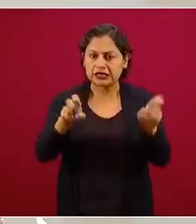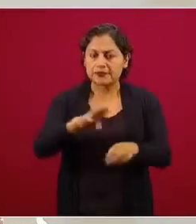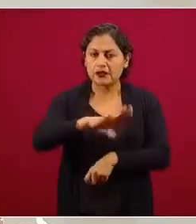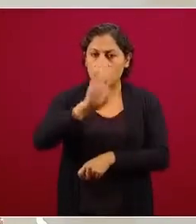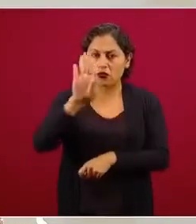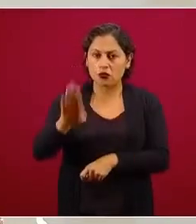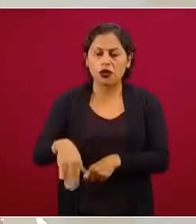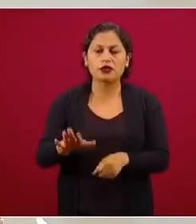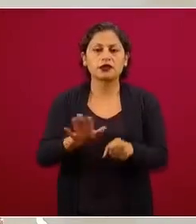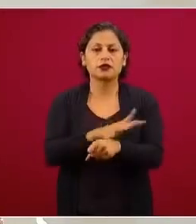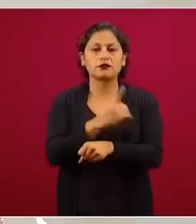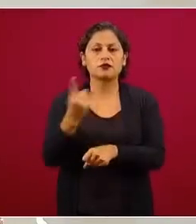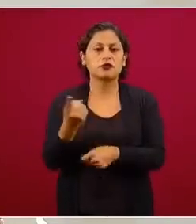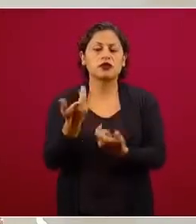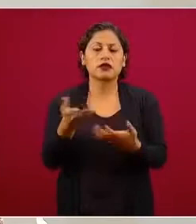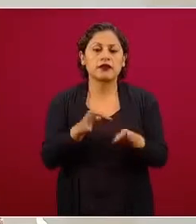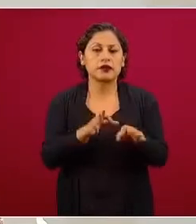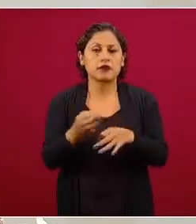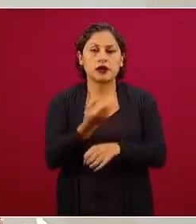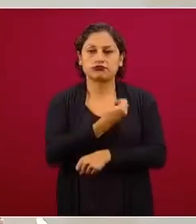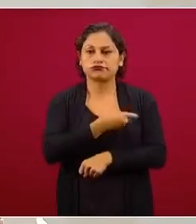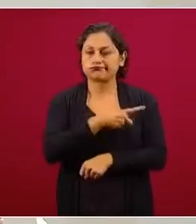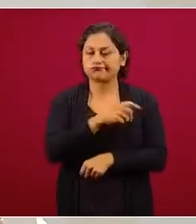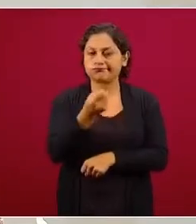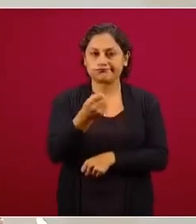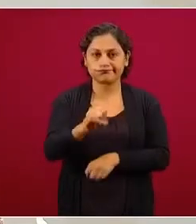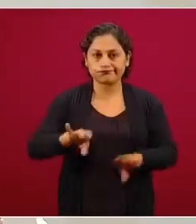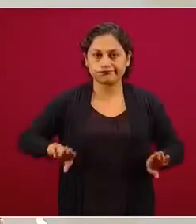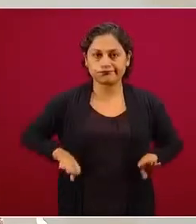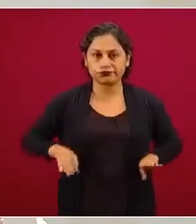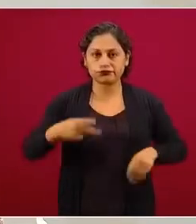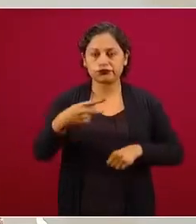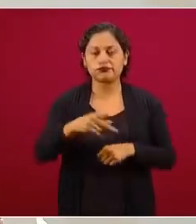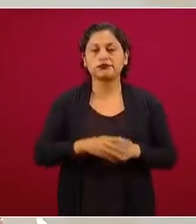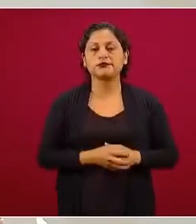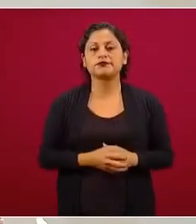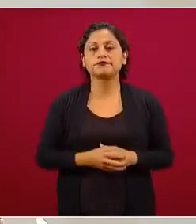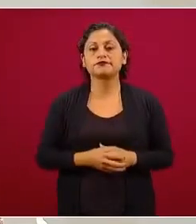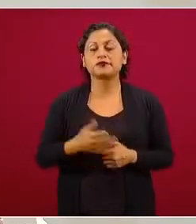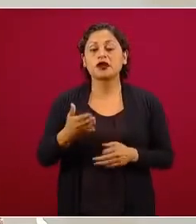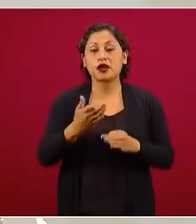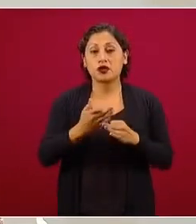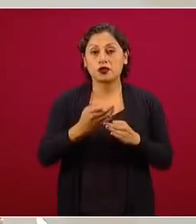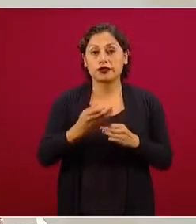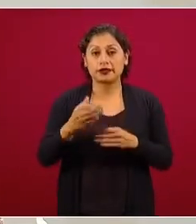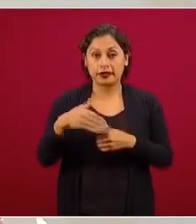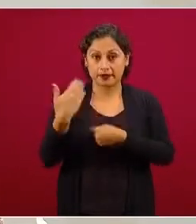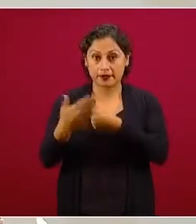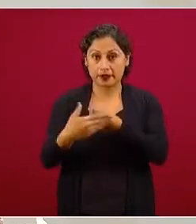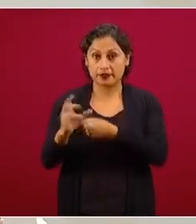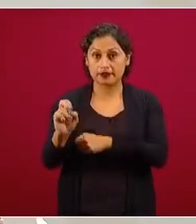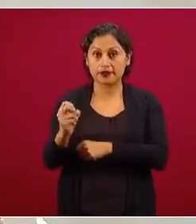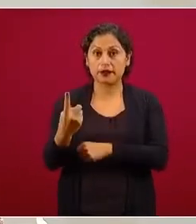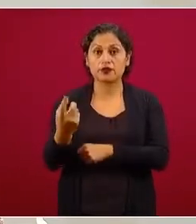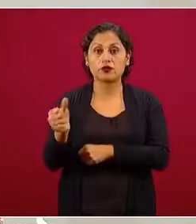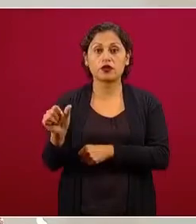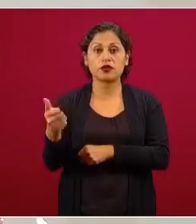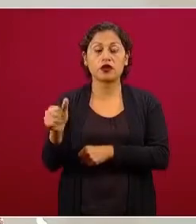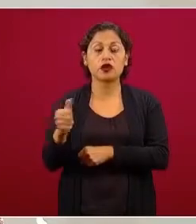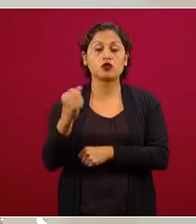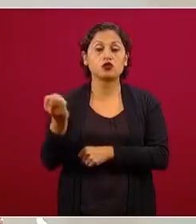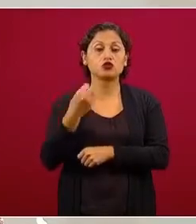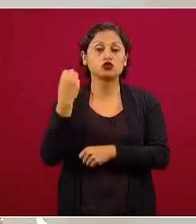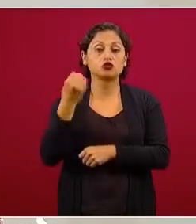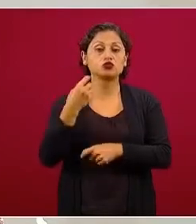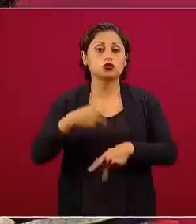turno y en cualquier lugar. Tenemos todavía el 31 de agosto un conversatorio internacional donde va a participar la presidenta de la